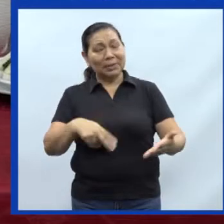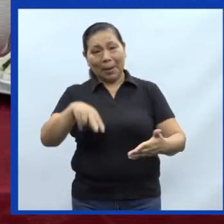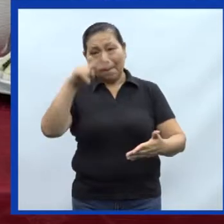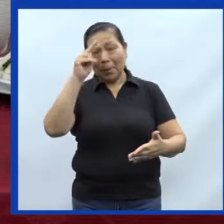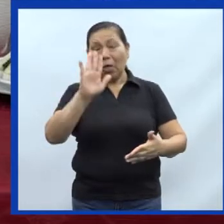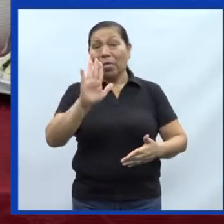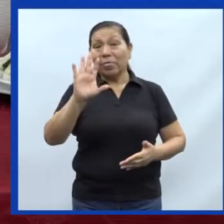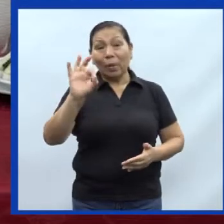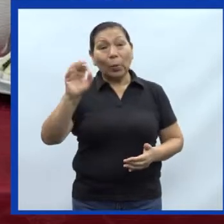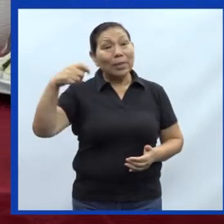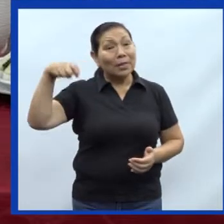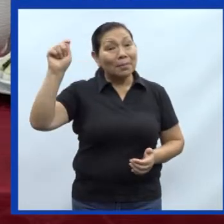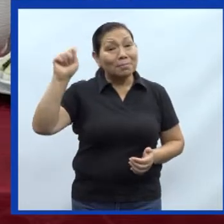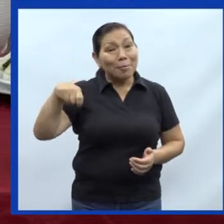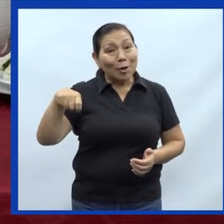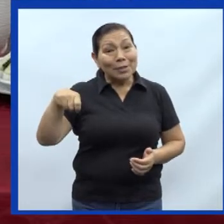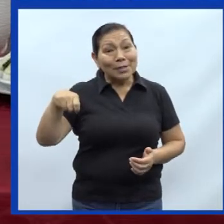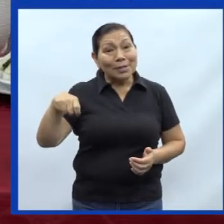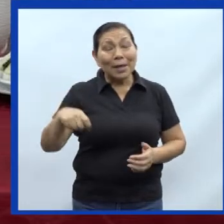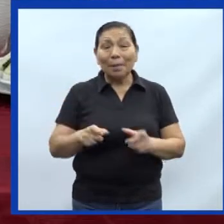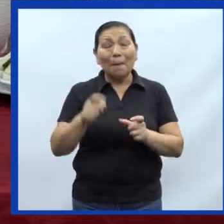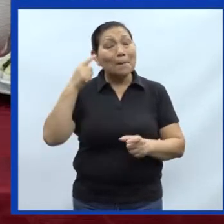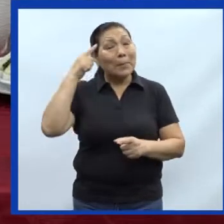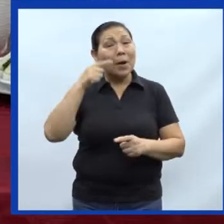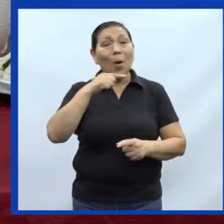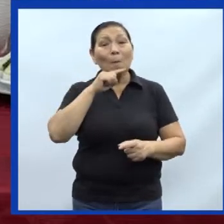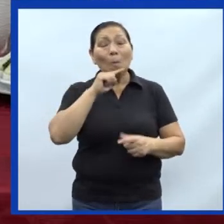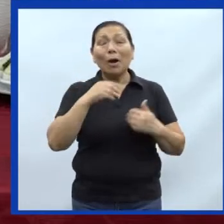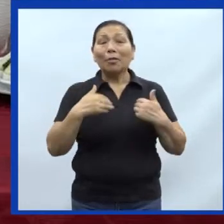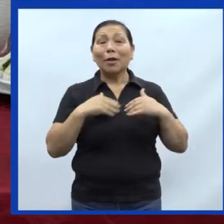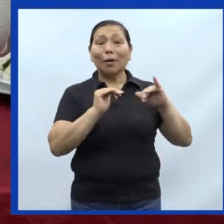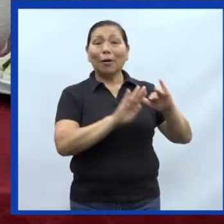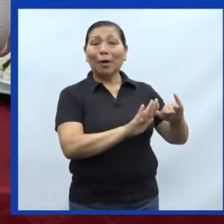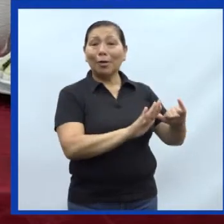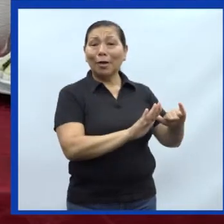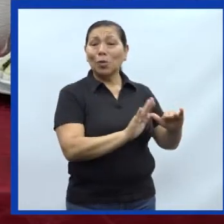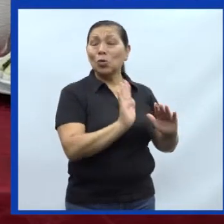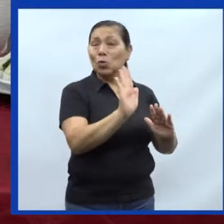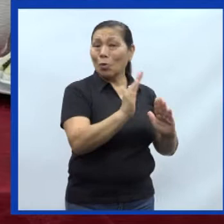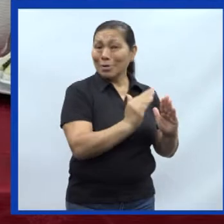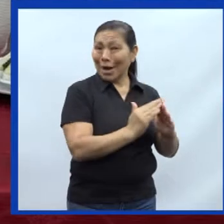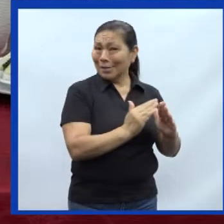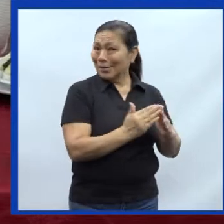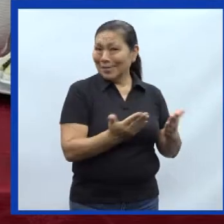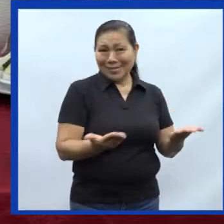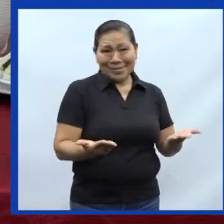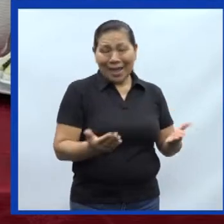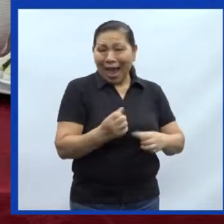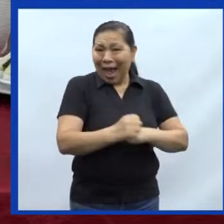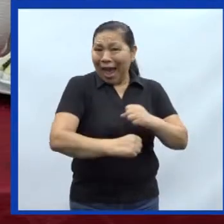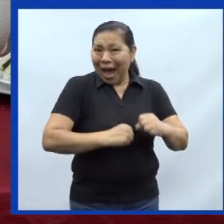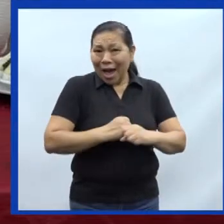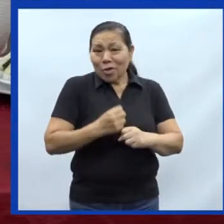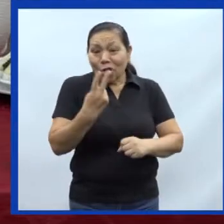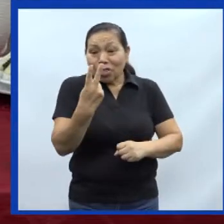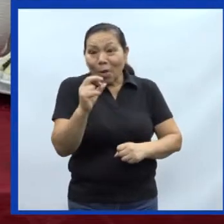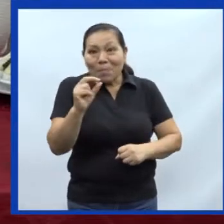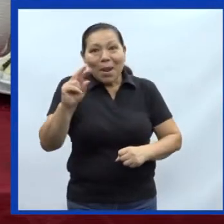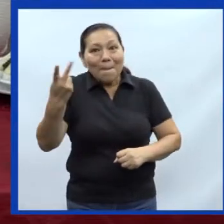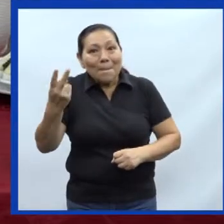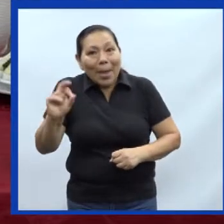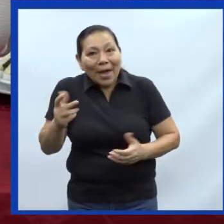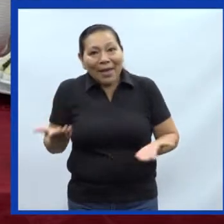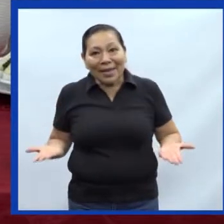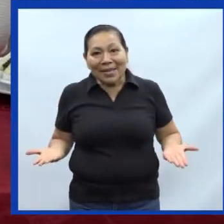Perú el 50% de la población pensaba que la mujer debería quedarse en su casa. Y estamos en el año